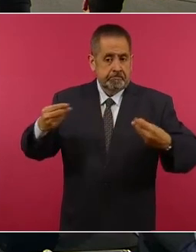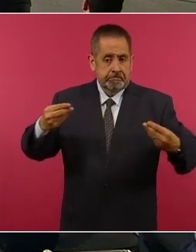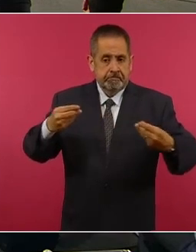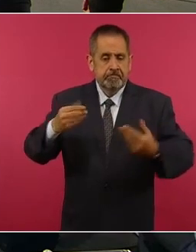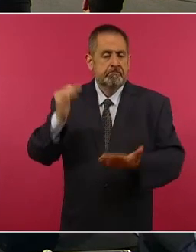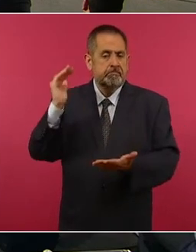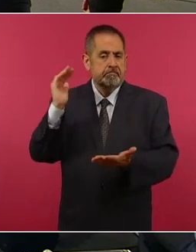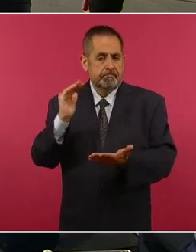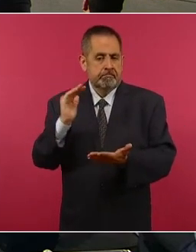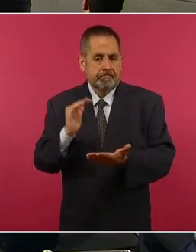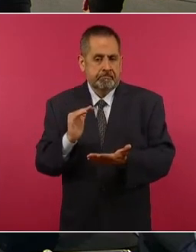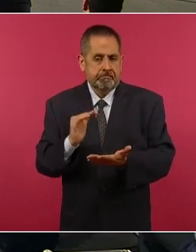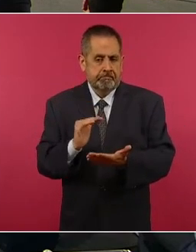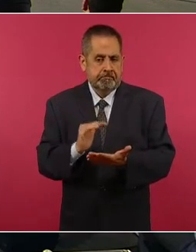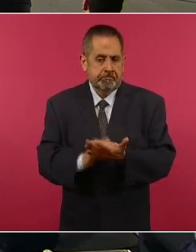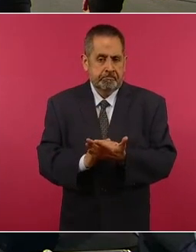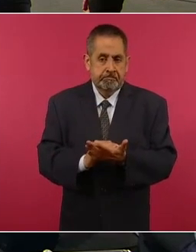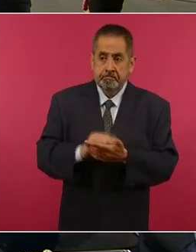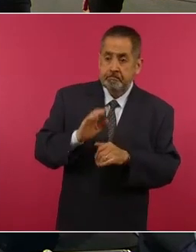la gravedad.